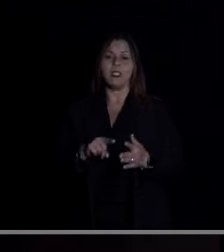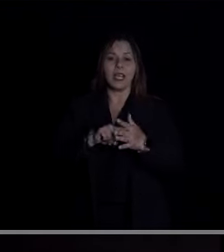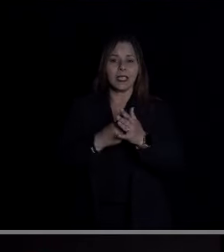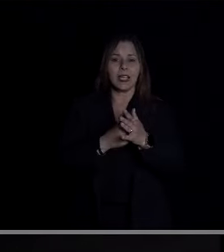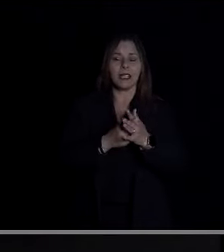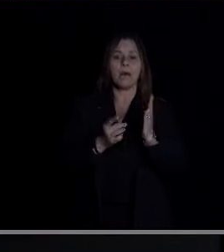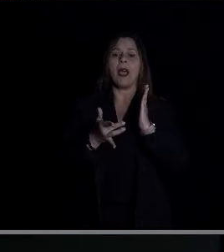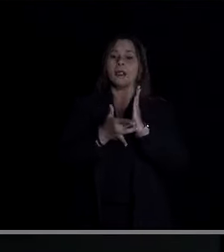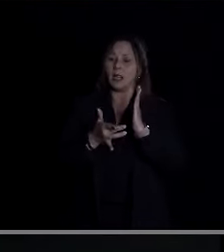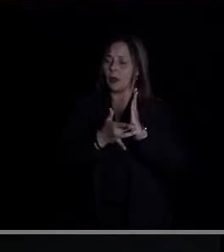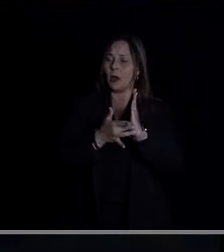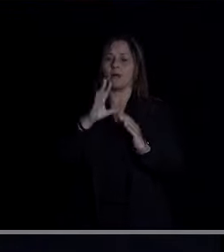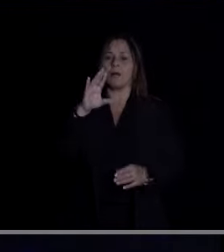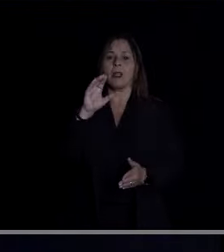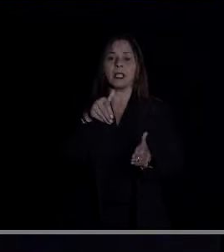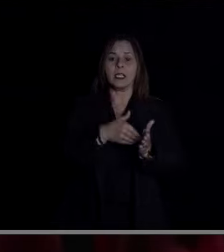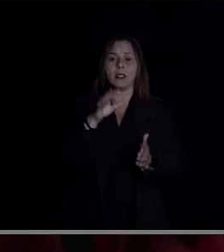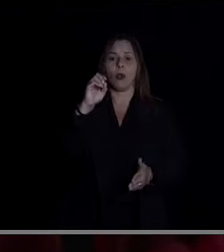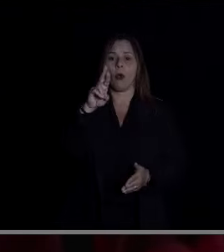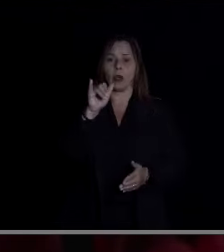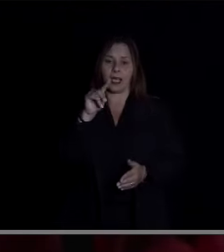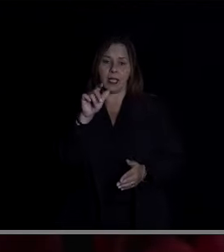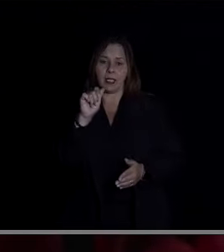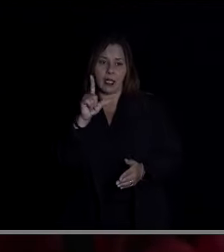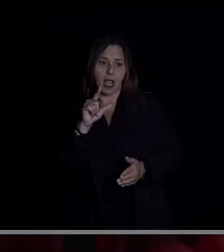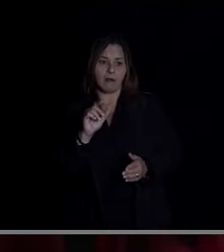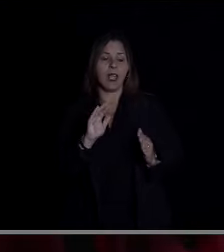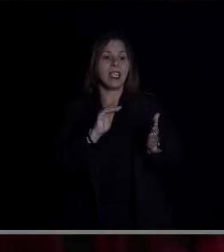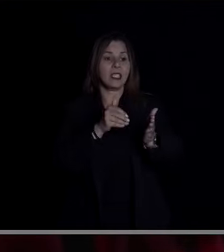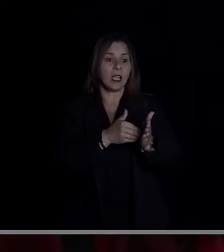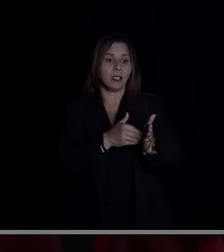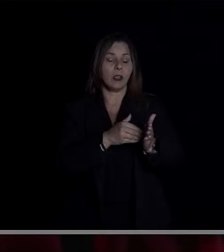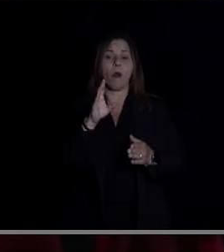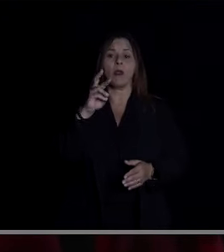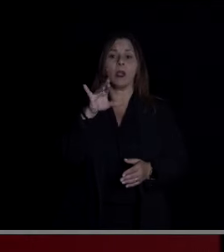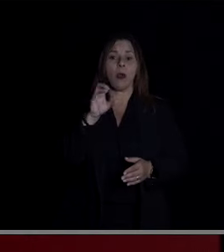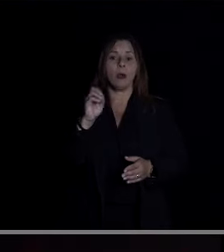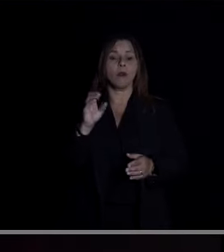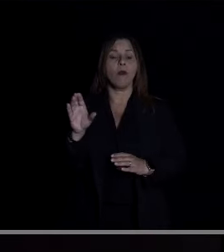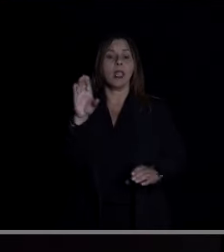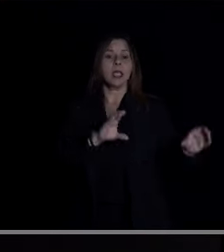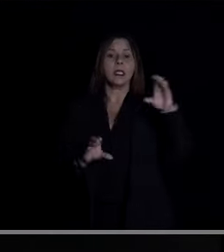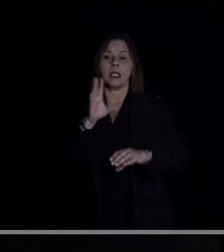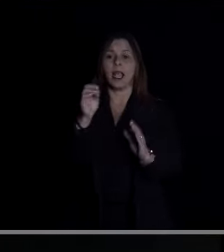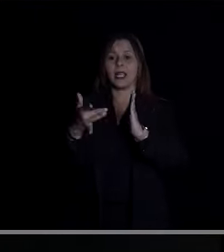Tecnológica Centro Oriental, Centro Criollo de Ciencias y Tecnología,